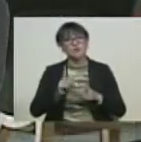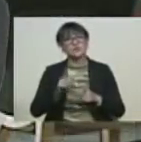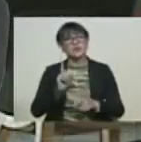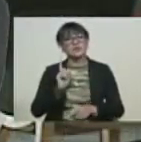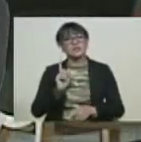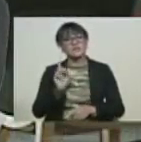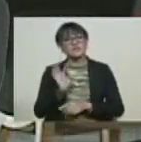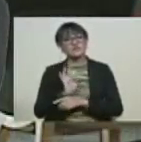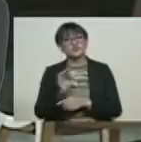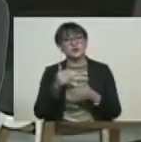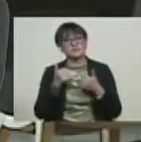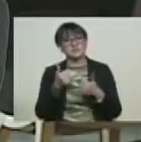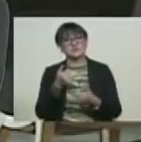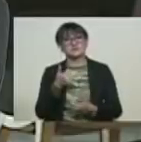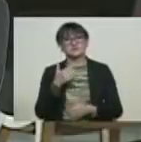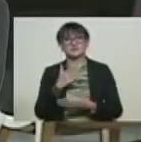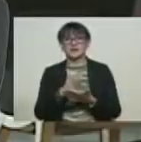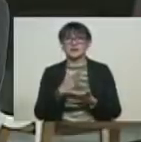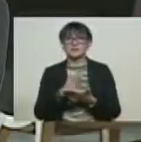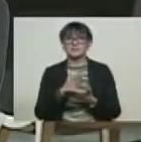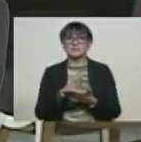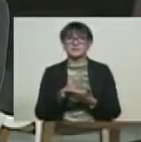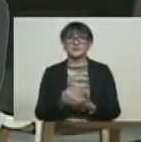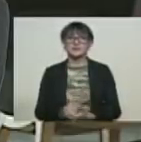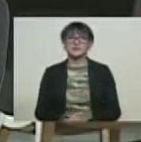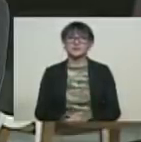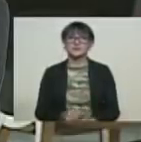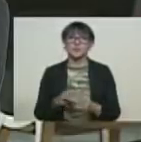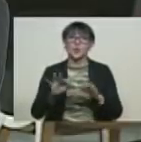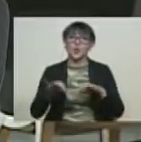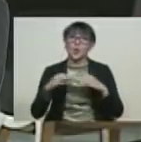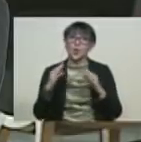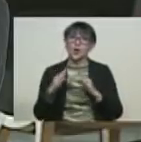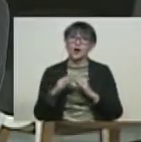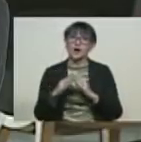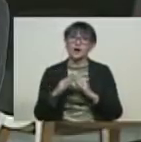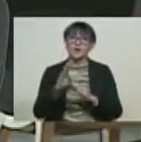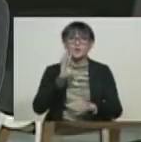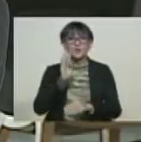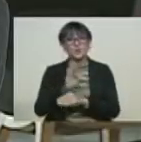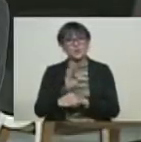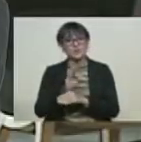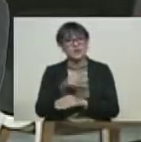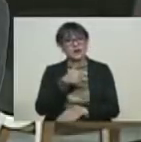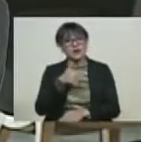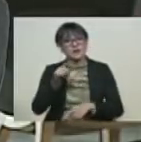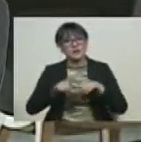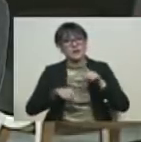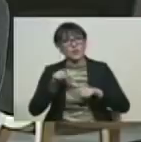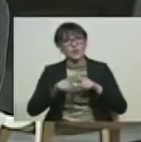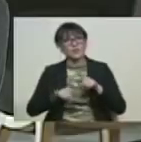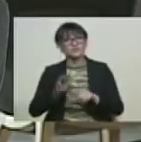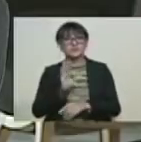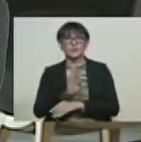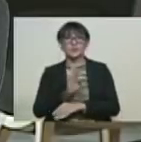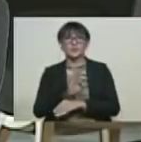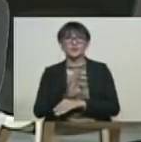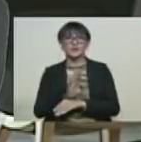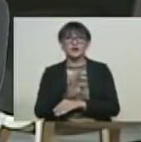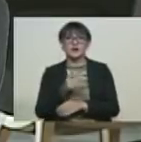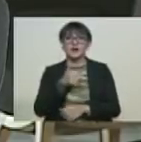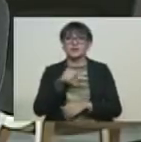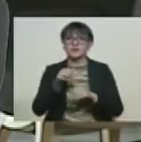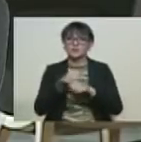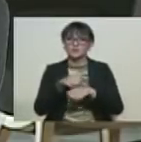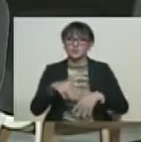funcionar siempre, todo, todo. Desde el hogar, cuidar cada artefacto, cada cosa, cada